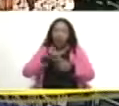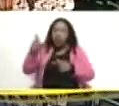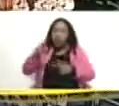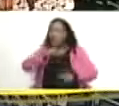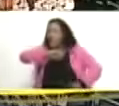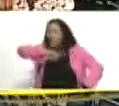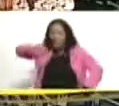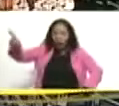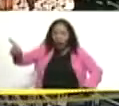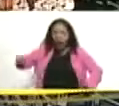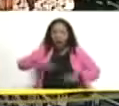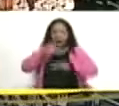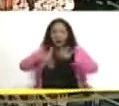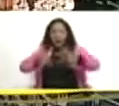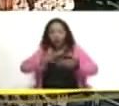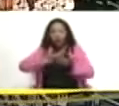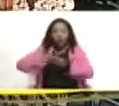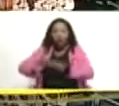dijo.